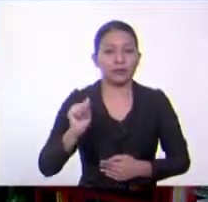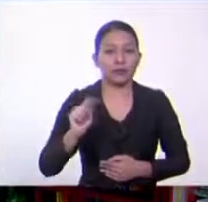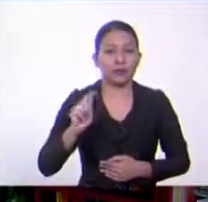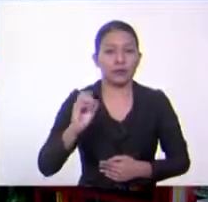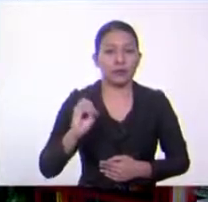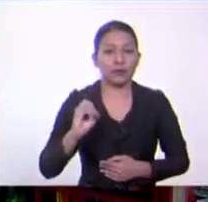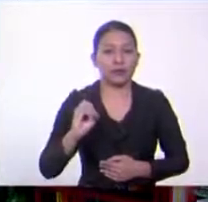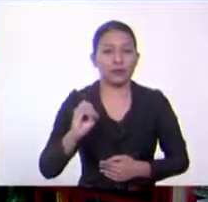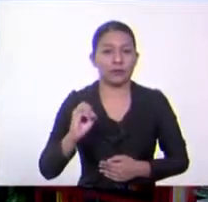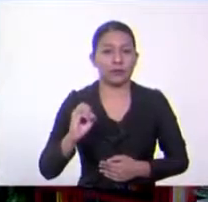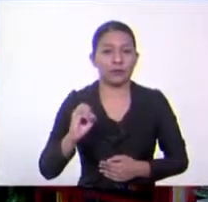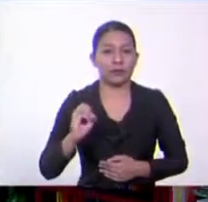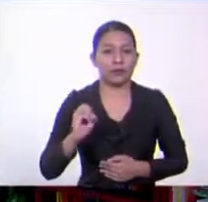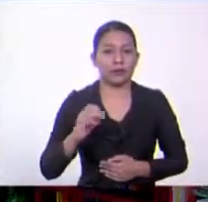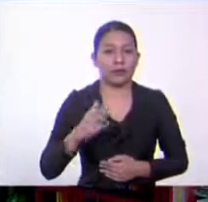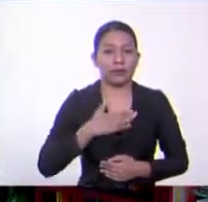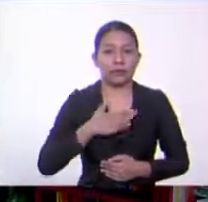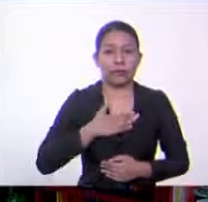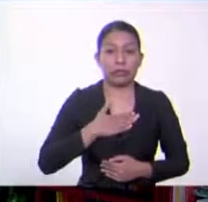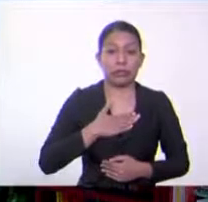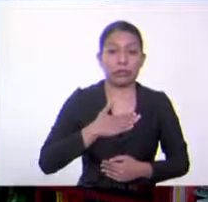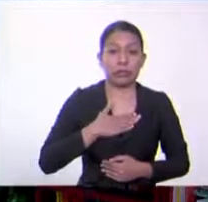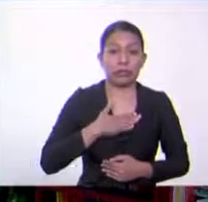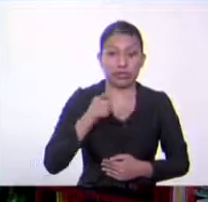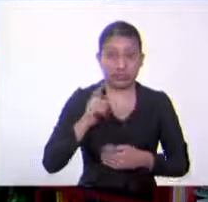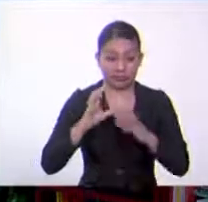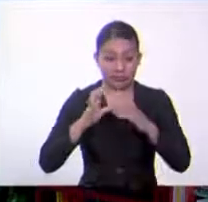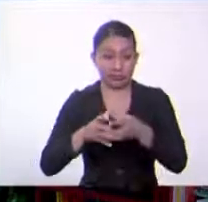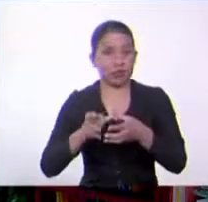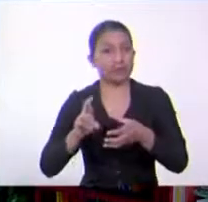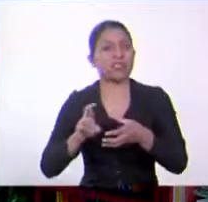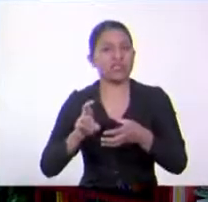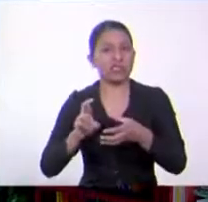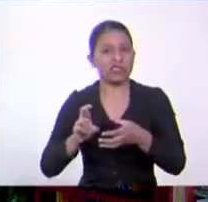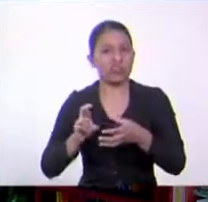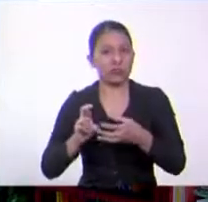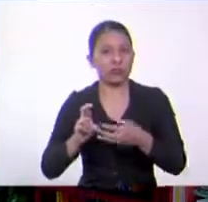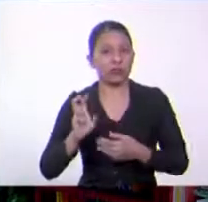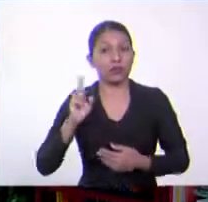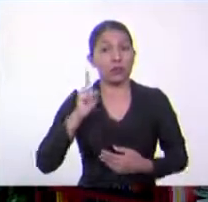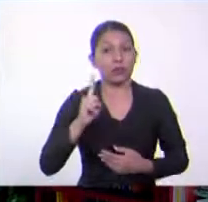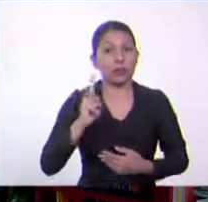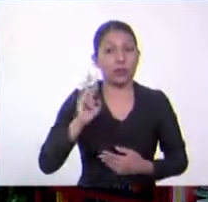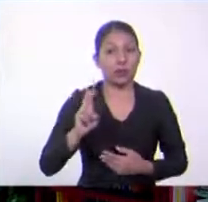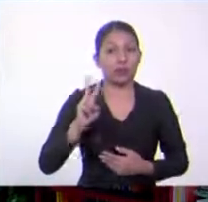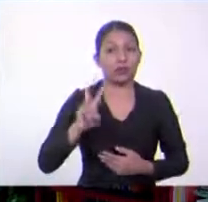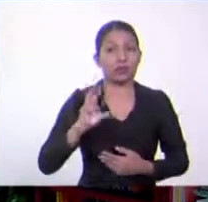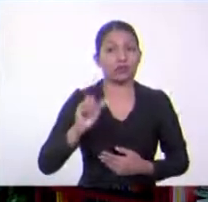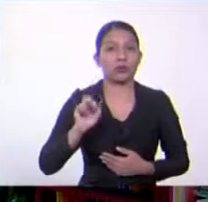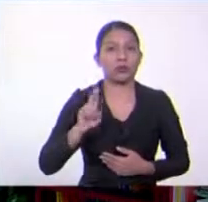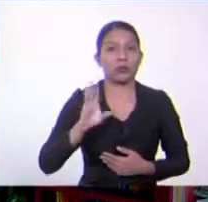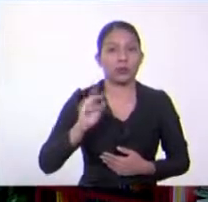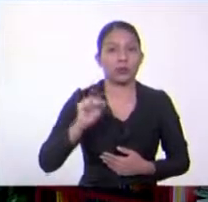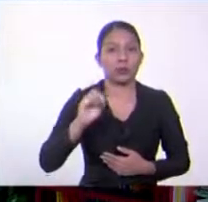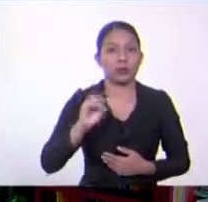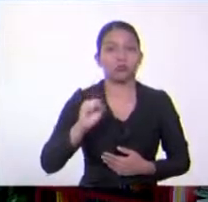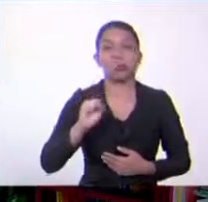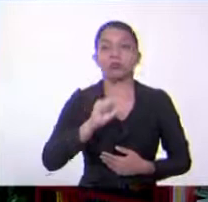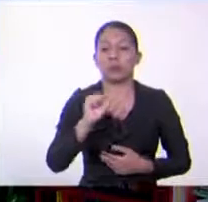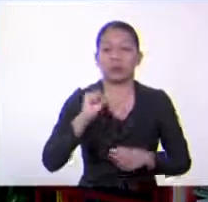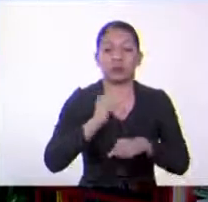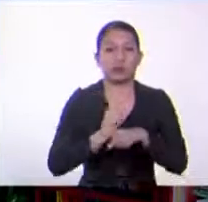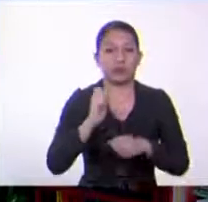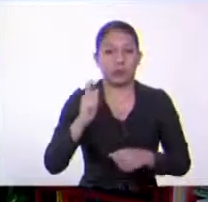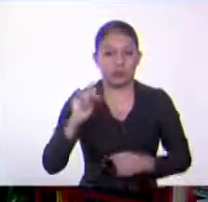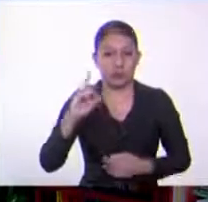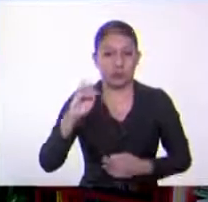¿sí? Y tenemos en este grupo R un R de 2 carbonos, por tanto es etilo. Él